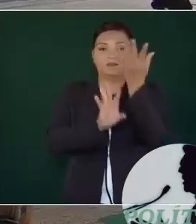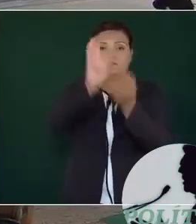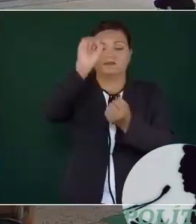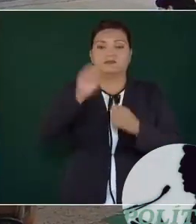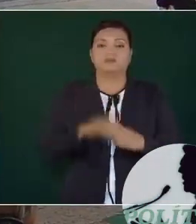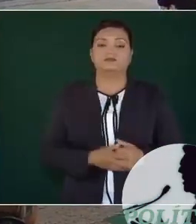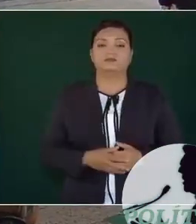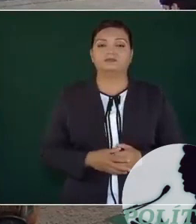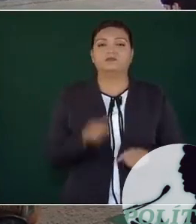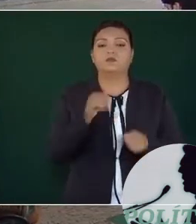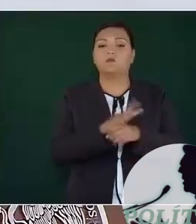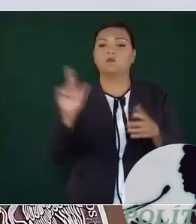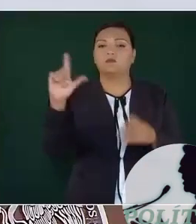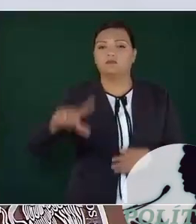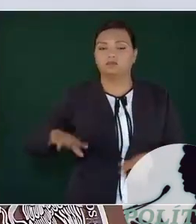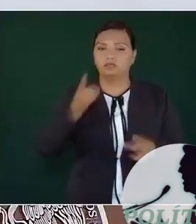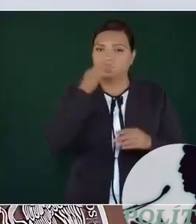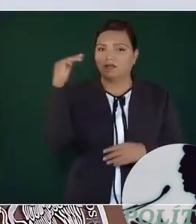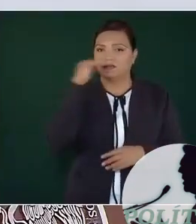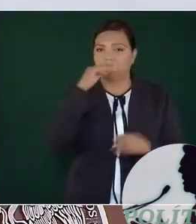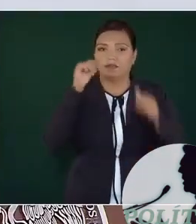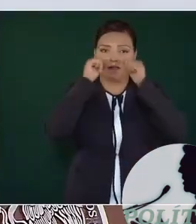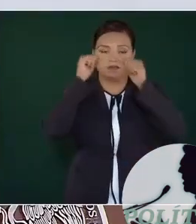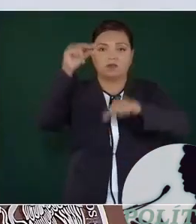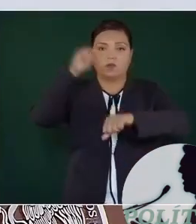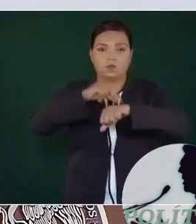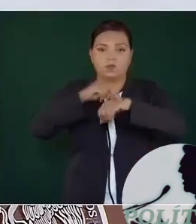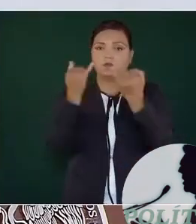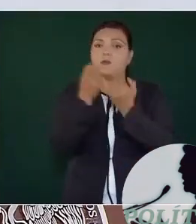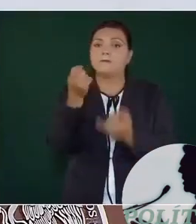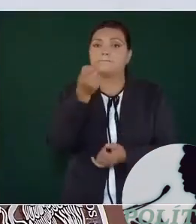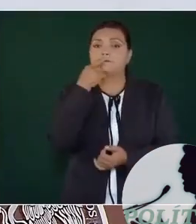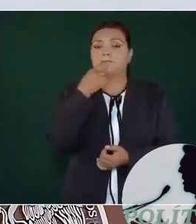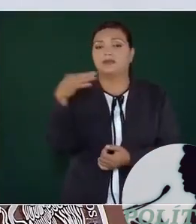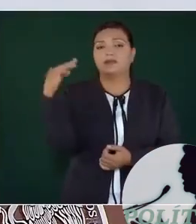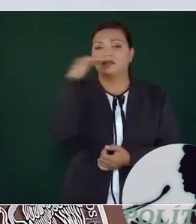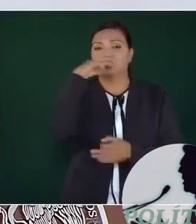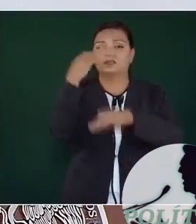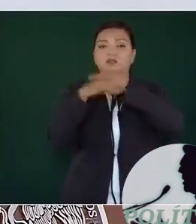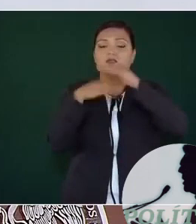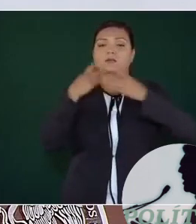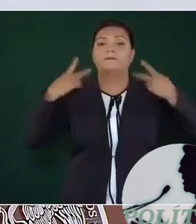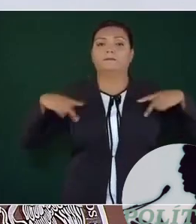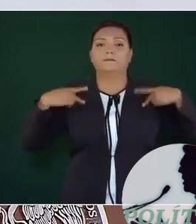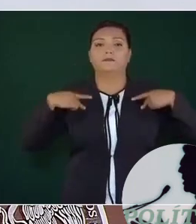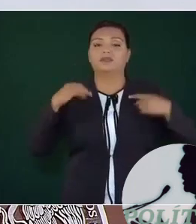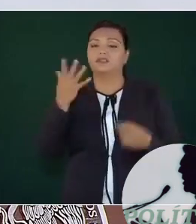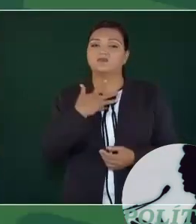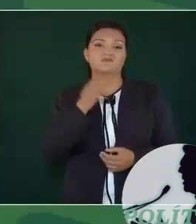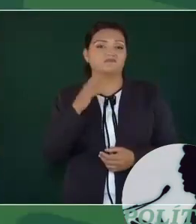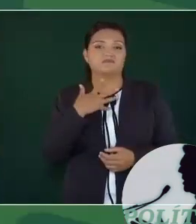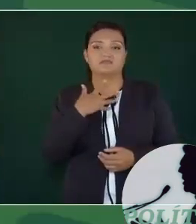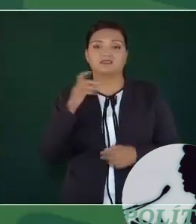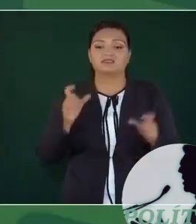constitucional, que garantiza la atención médica y medicamentos gratuitos para la población sin seguridad